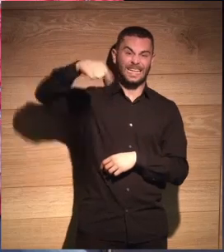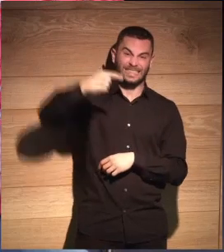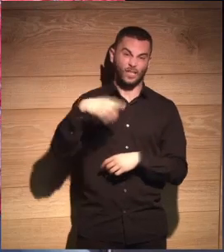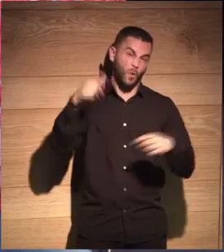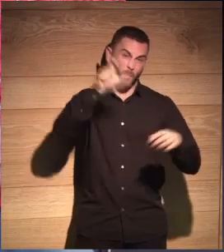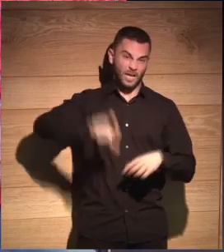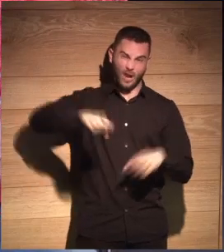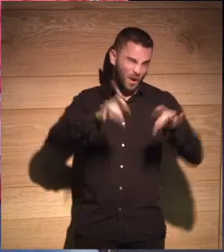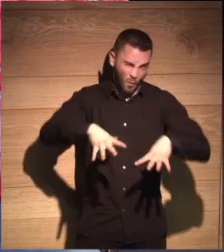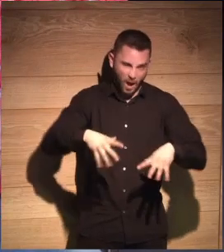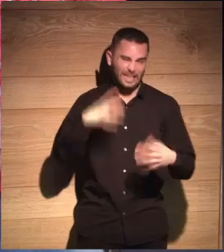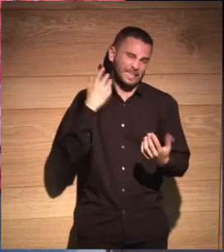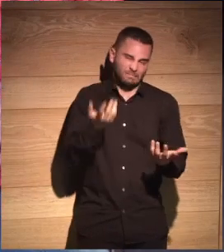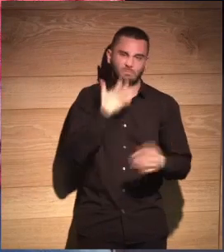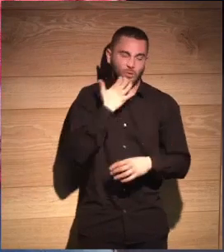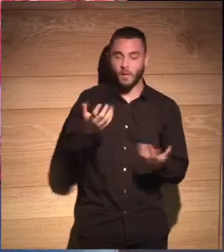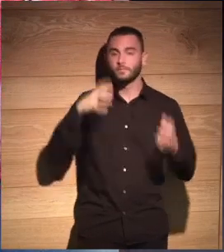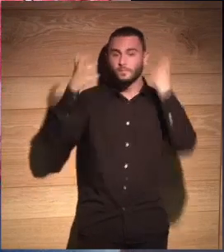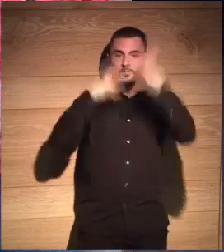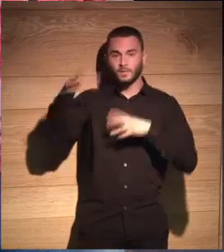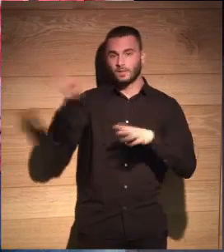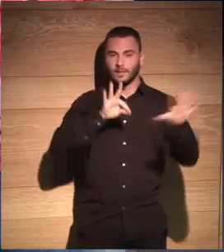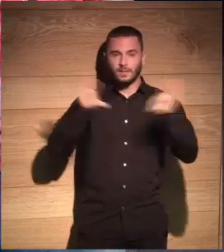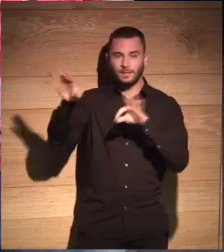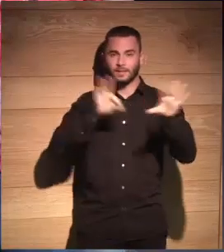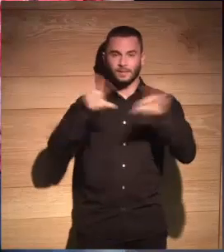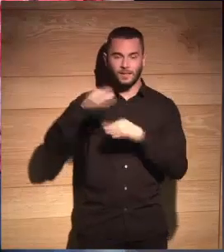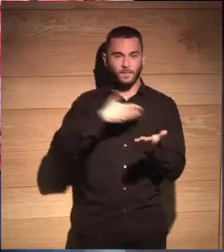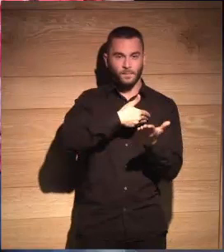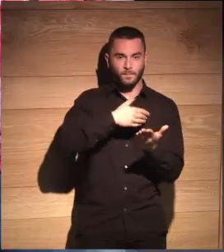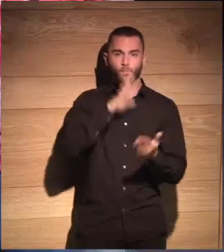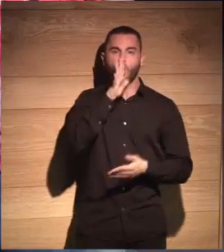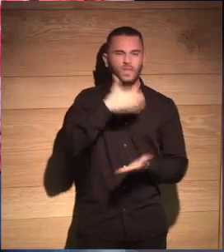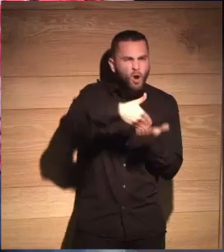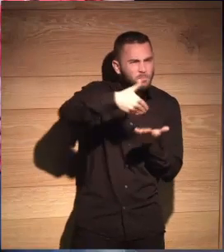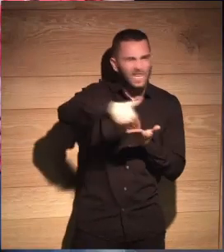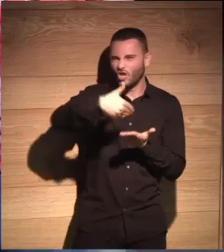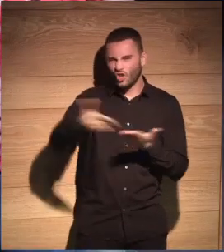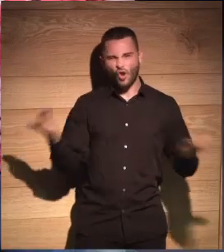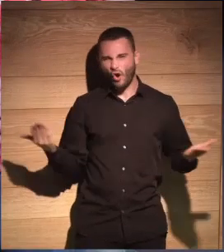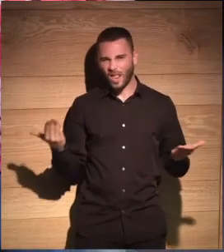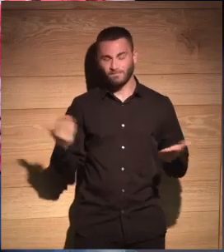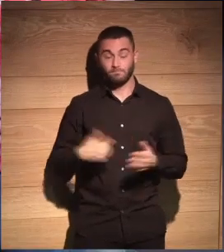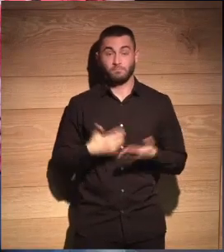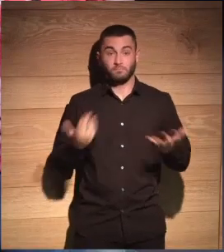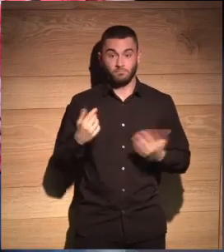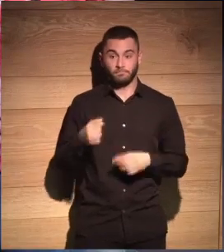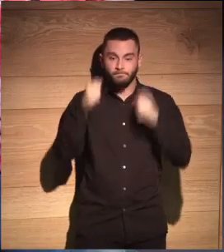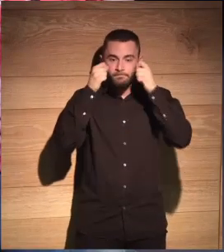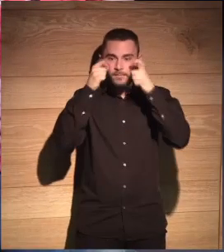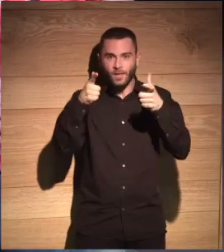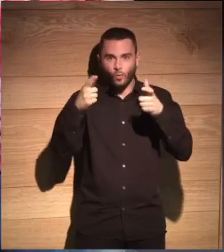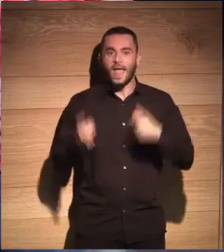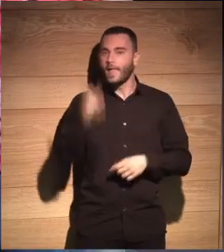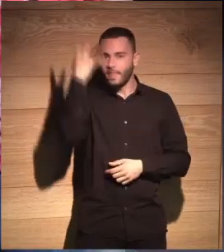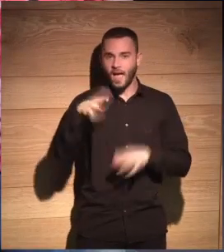la verdad es que hay medio millón de razones. Y la verdad es que por eso te das cuenta de que es una feliz idea